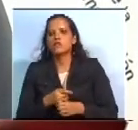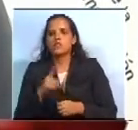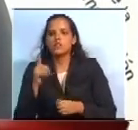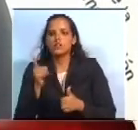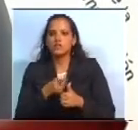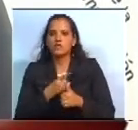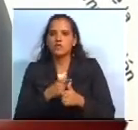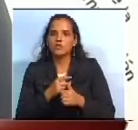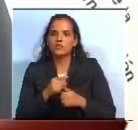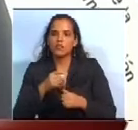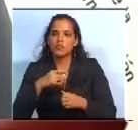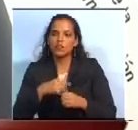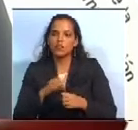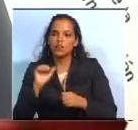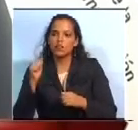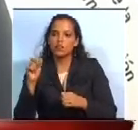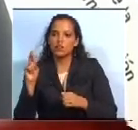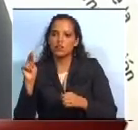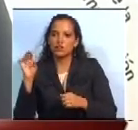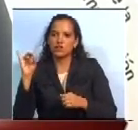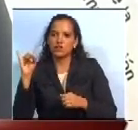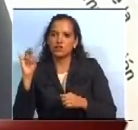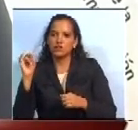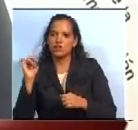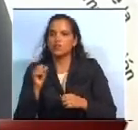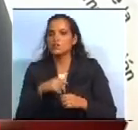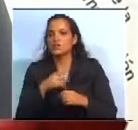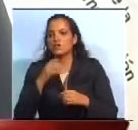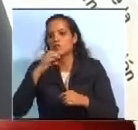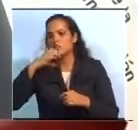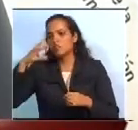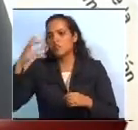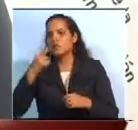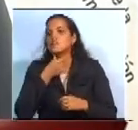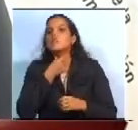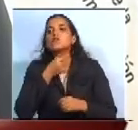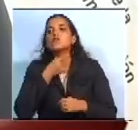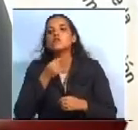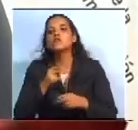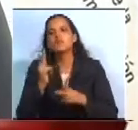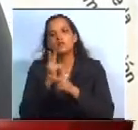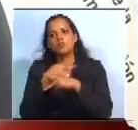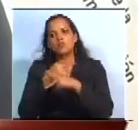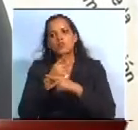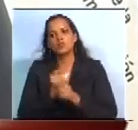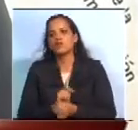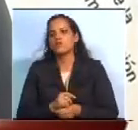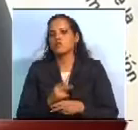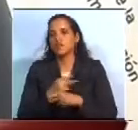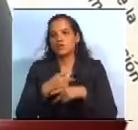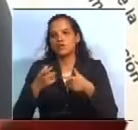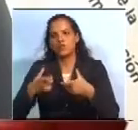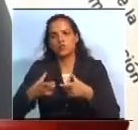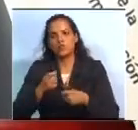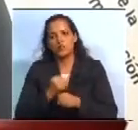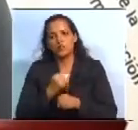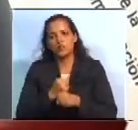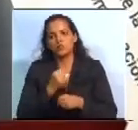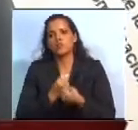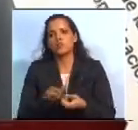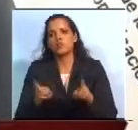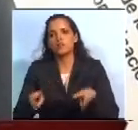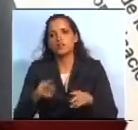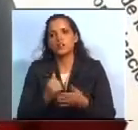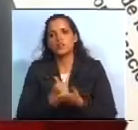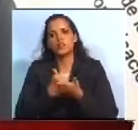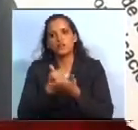de los artistas, o sea, puede ser que un productor se interese, le puede producir su material discográfico y también